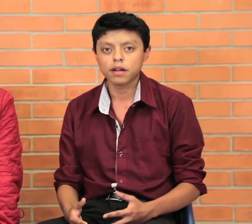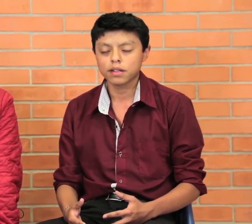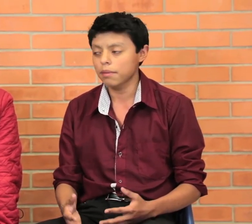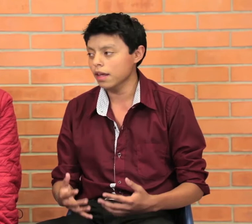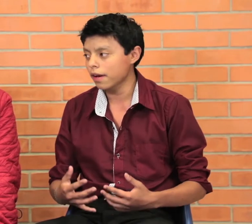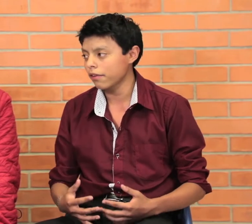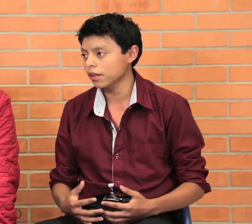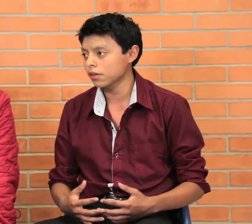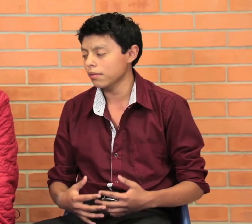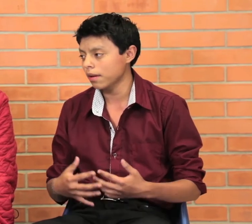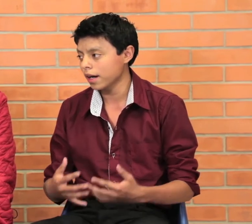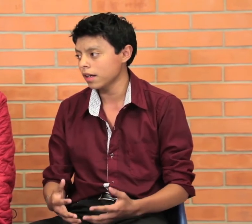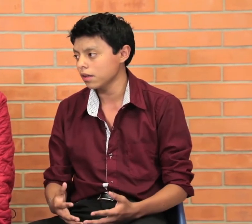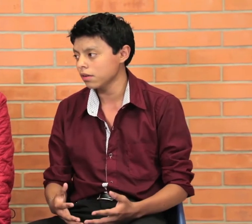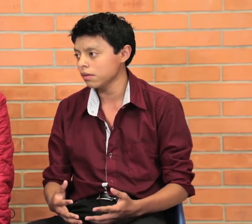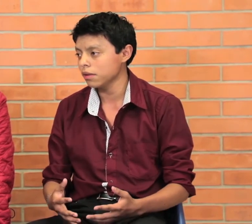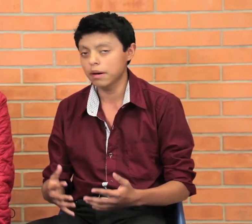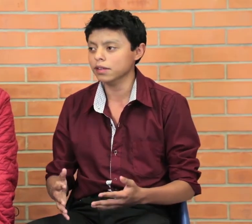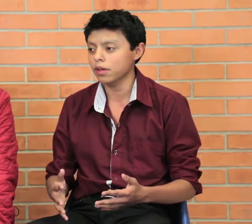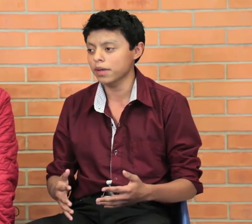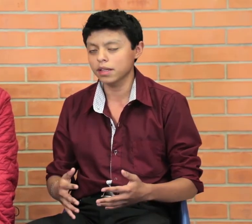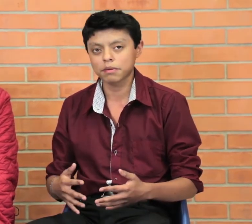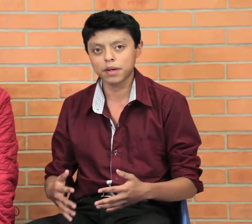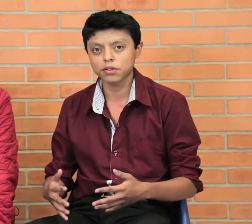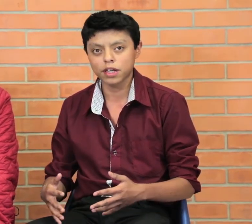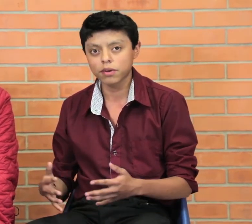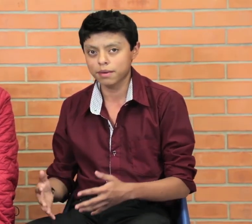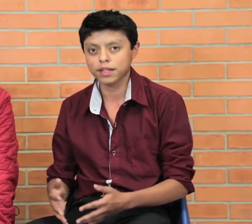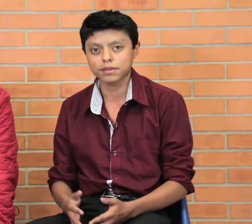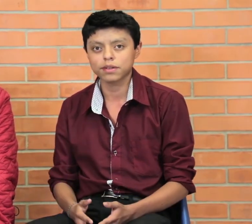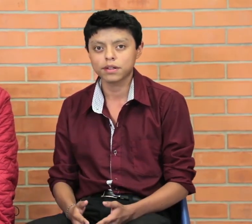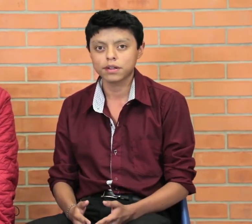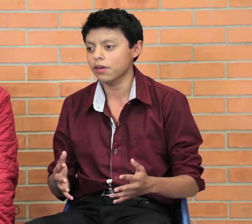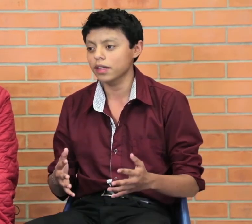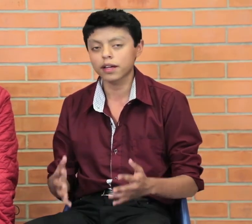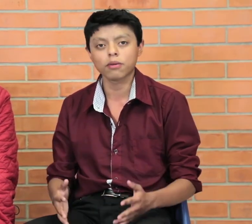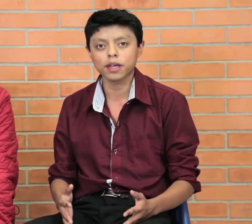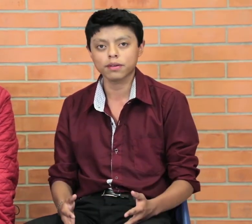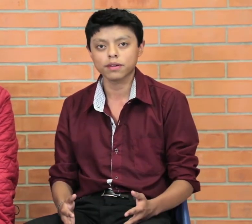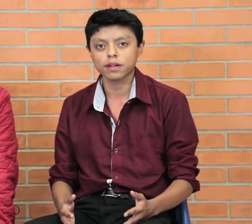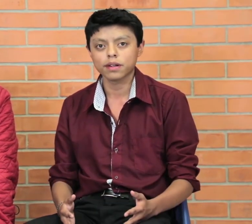hablar, ya me daba afecto, ya me daba cariño. O sea, ahorita actualmente mi mamá yo llego y la abrazo,